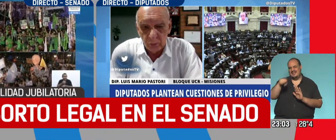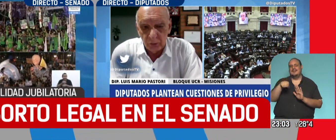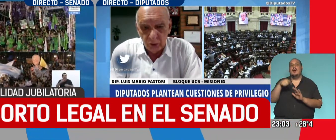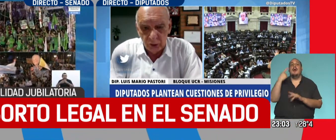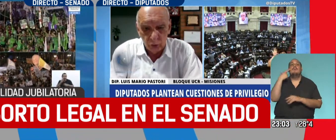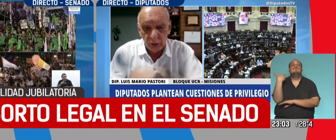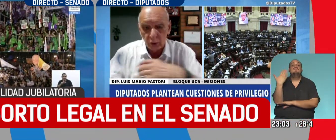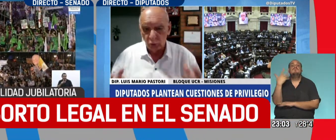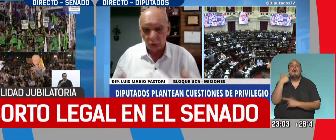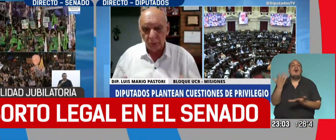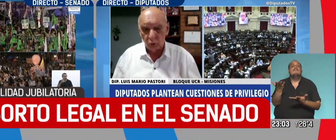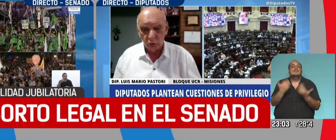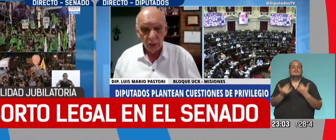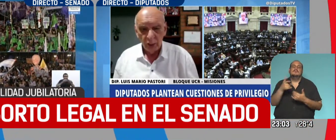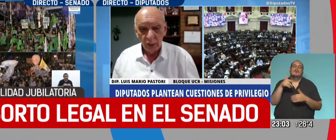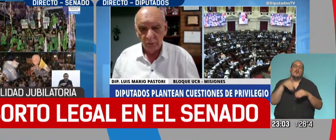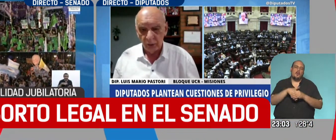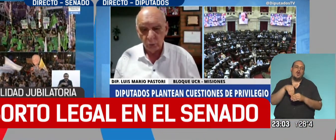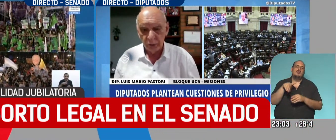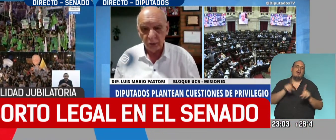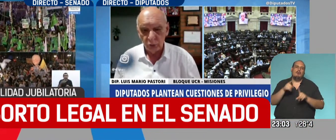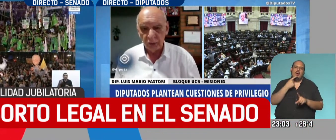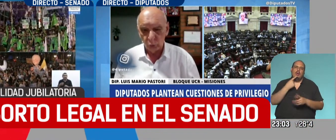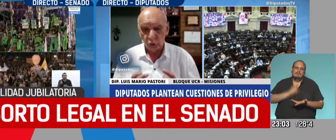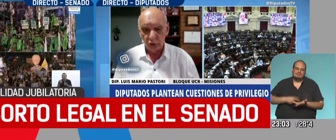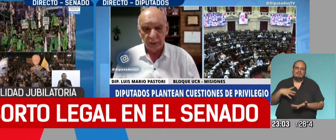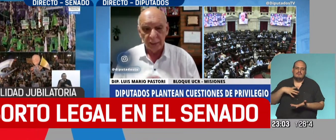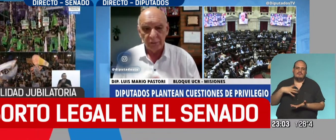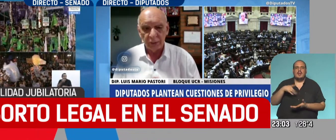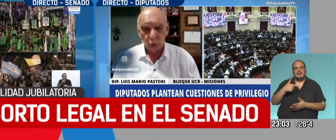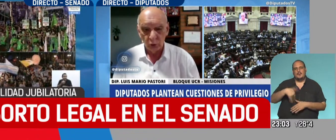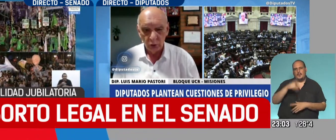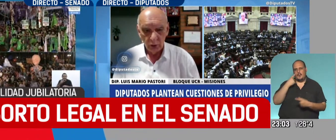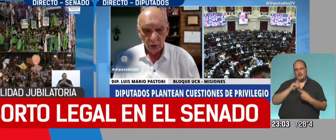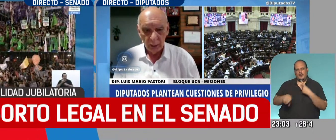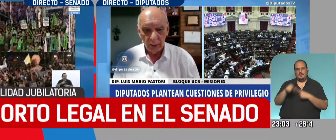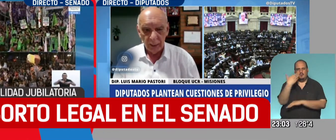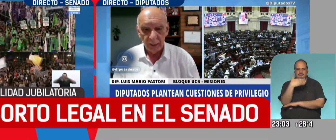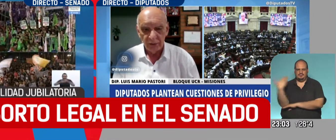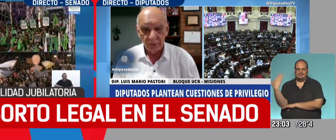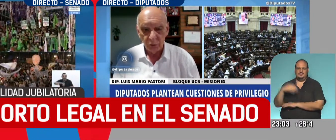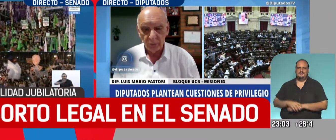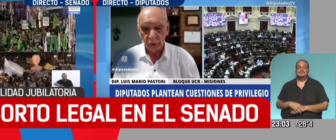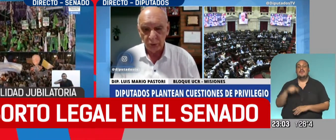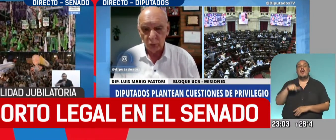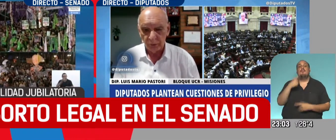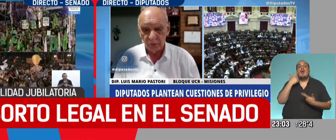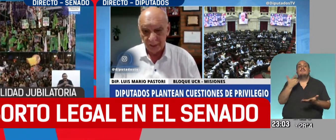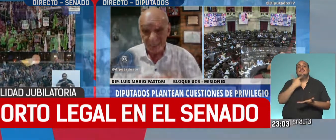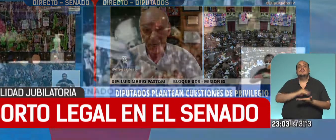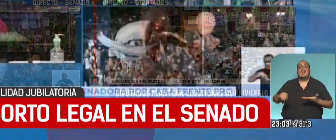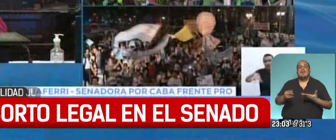supuesto, algunos de esos votos todavía indecisos. Vamos a compartir en minutos, en vivo, aquí sus discursos. Ahora veamos qué dice la